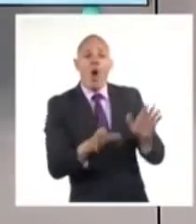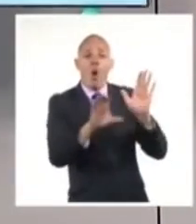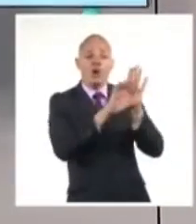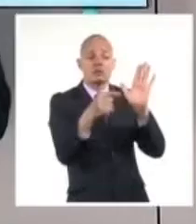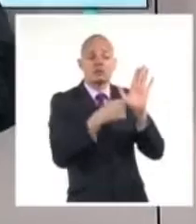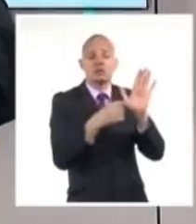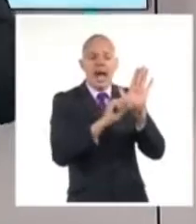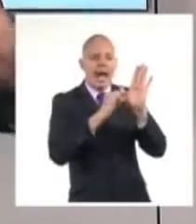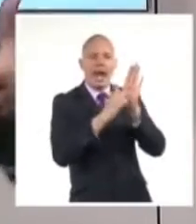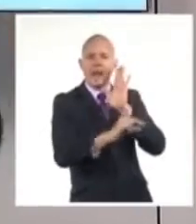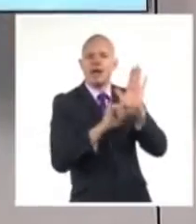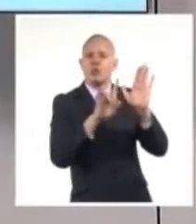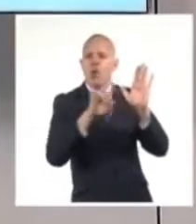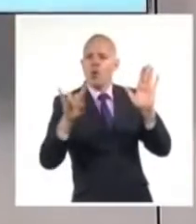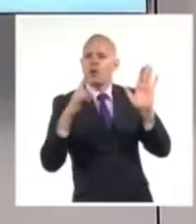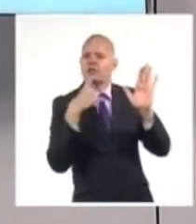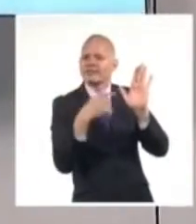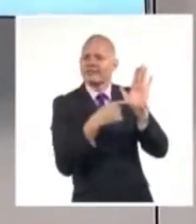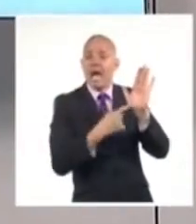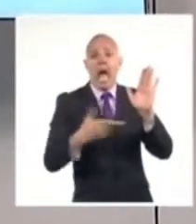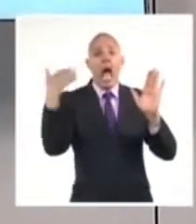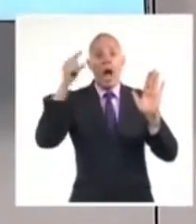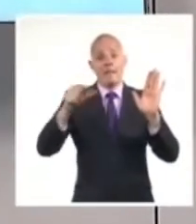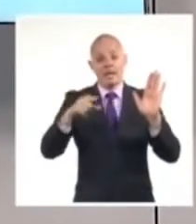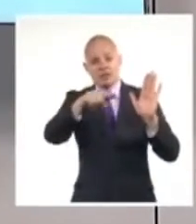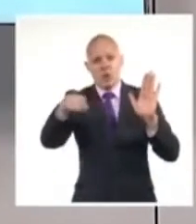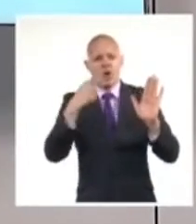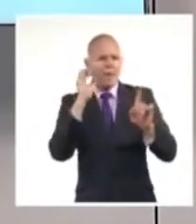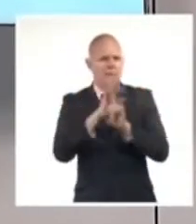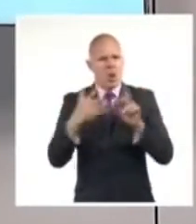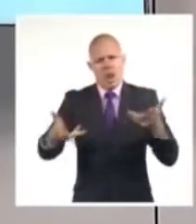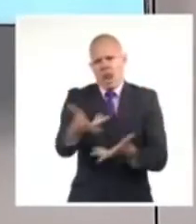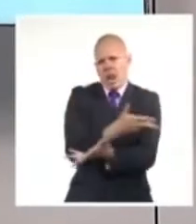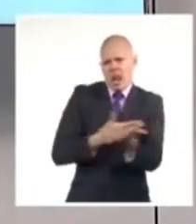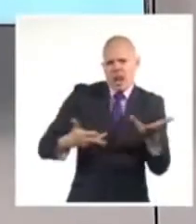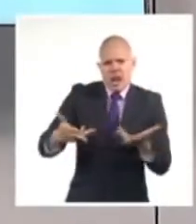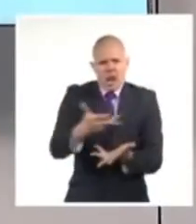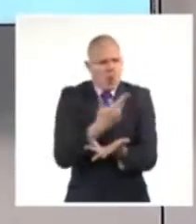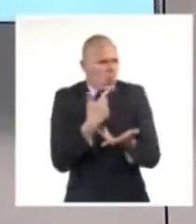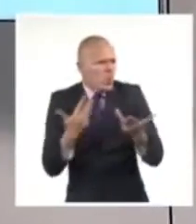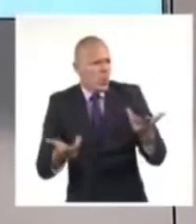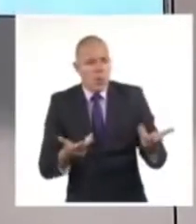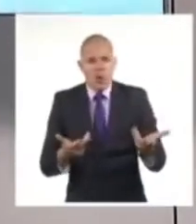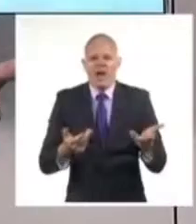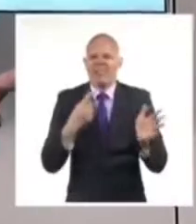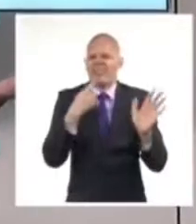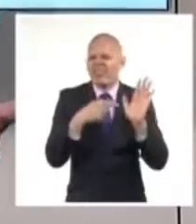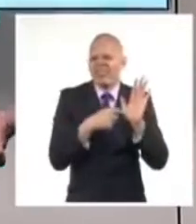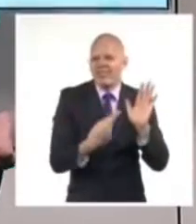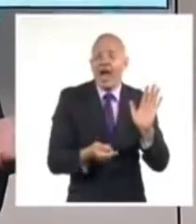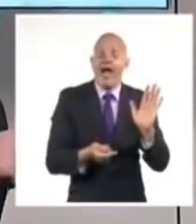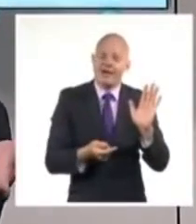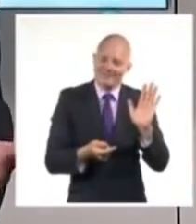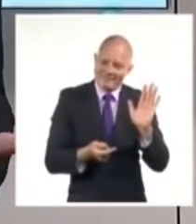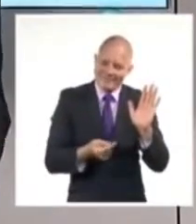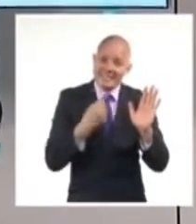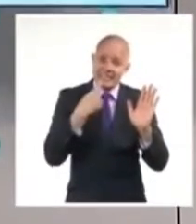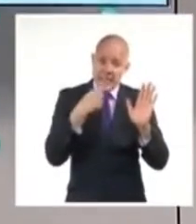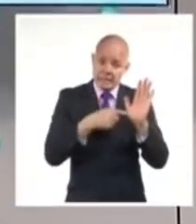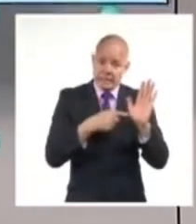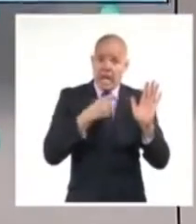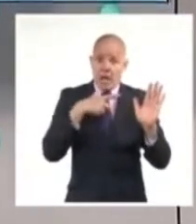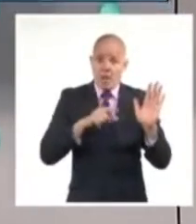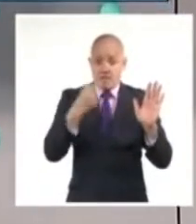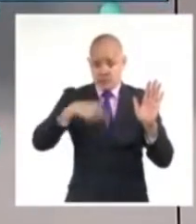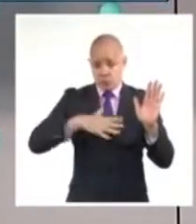Constitución, que en su momento generó, pues todo un debate, y es la posibilidad de que los ciudadanos cubanos reclamemos ante tribunales por